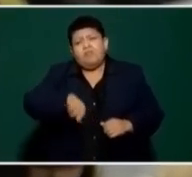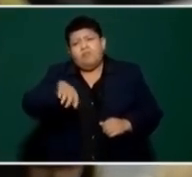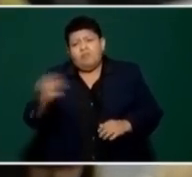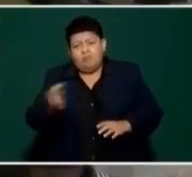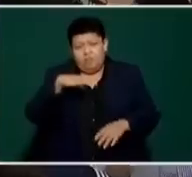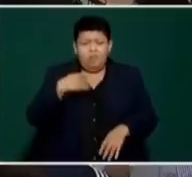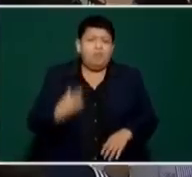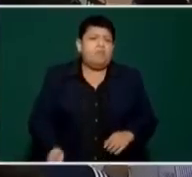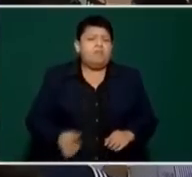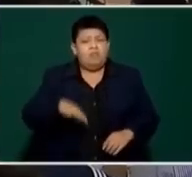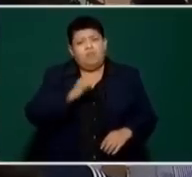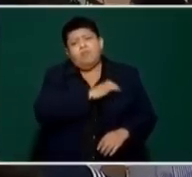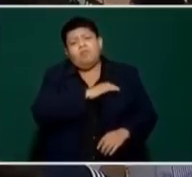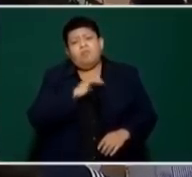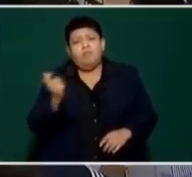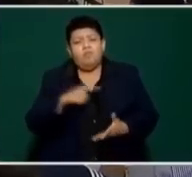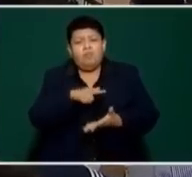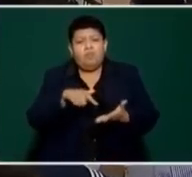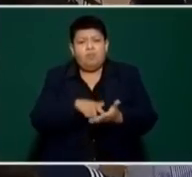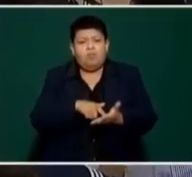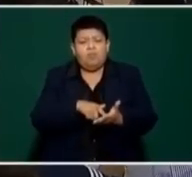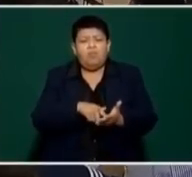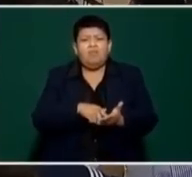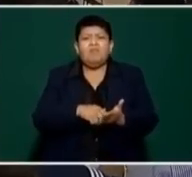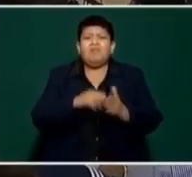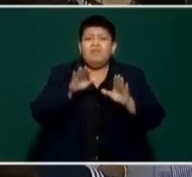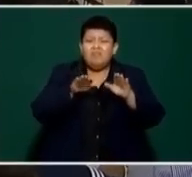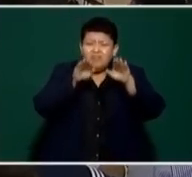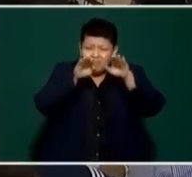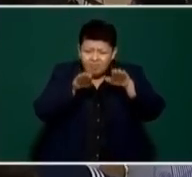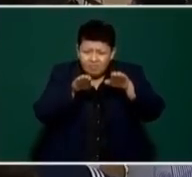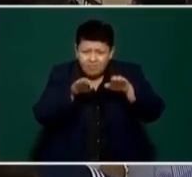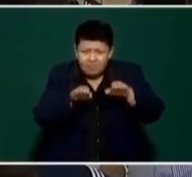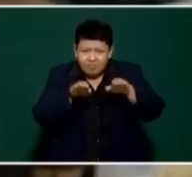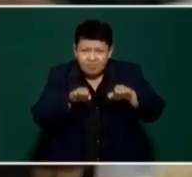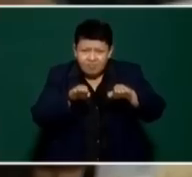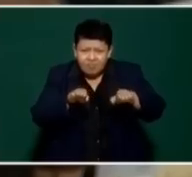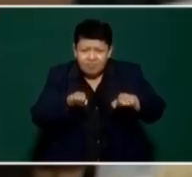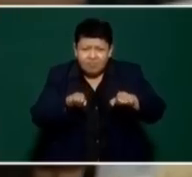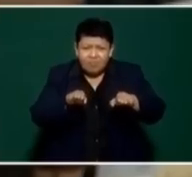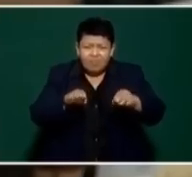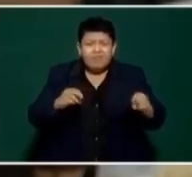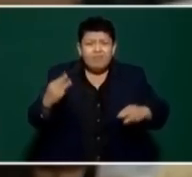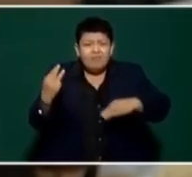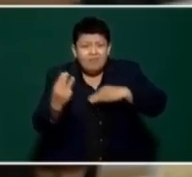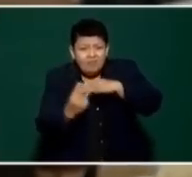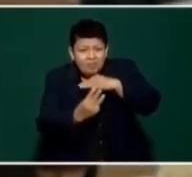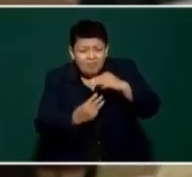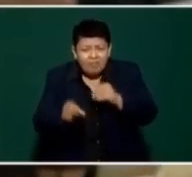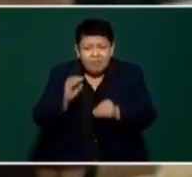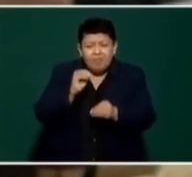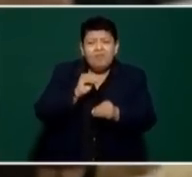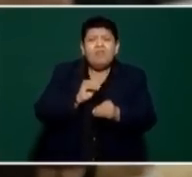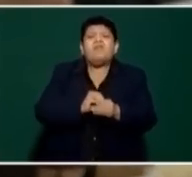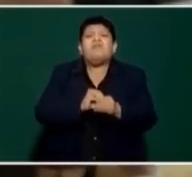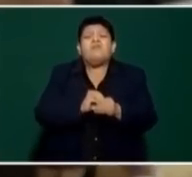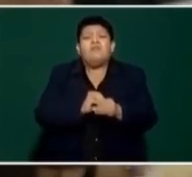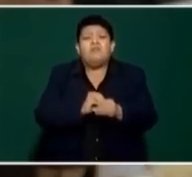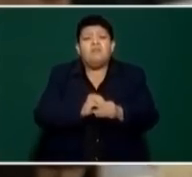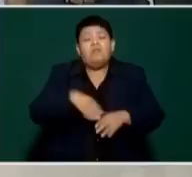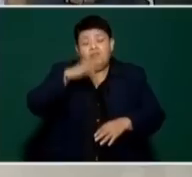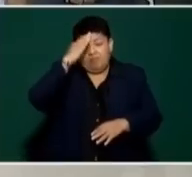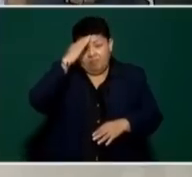Islas Baleares, si se puede regular este tipo de modalidad de negocio. Sabemos que vivimos en un